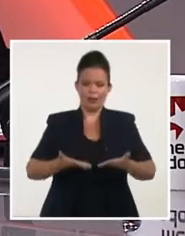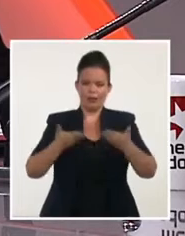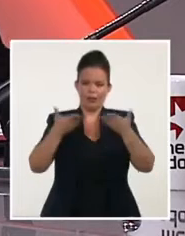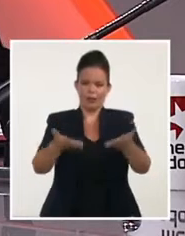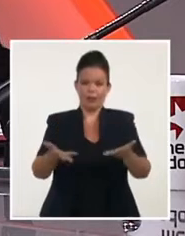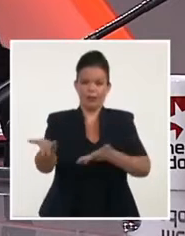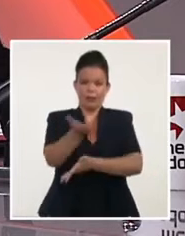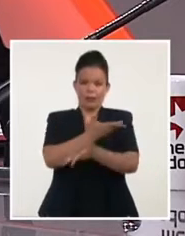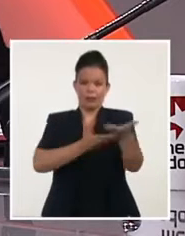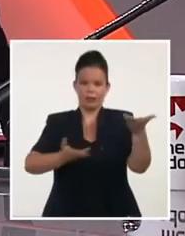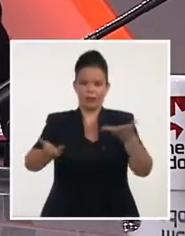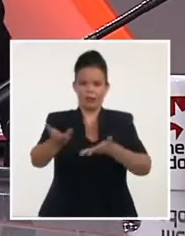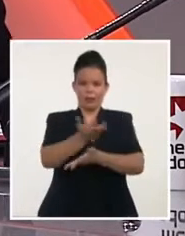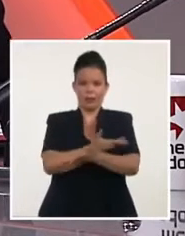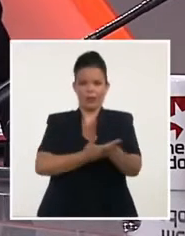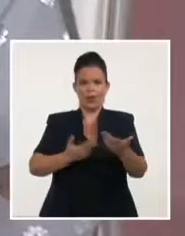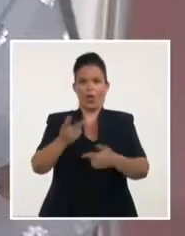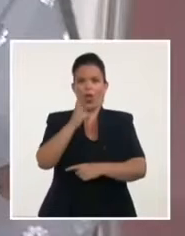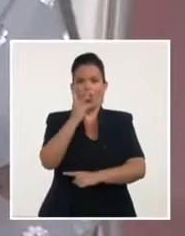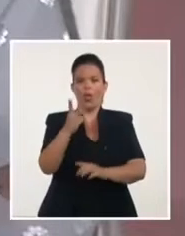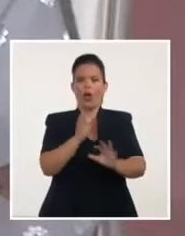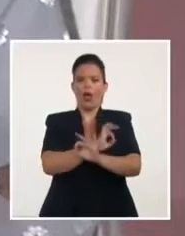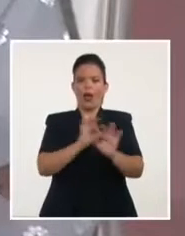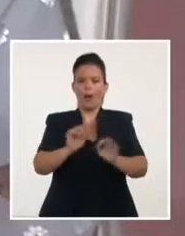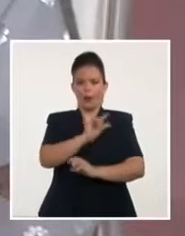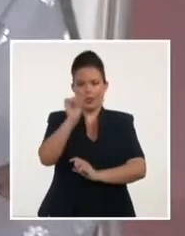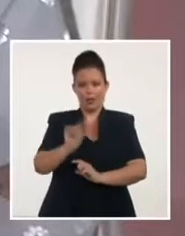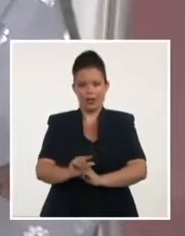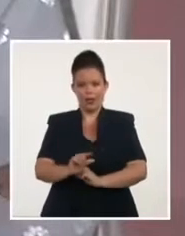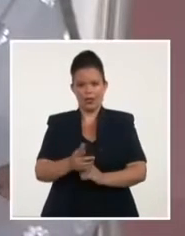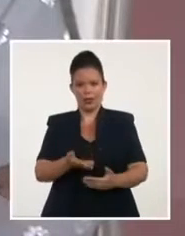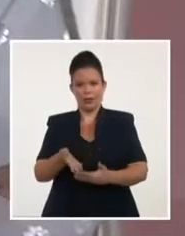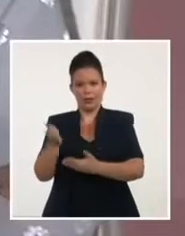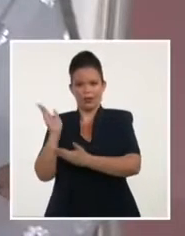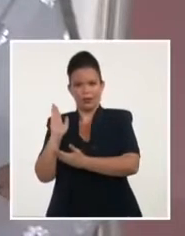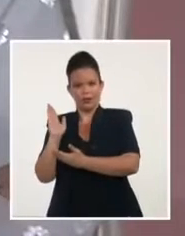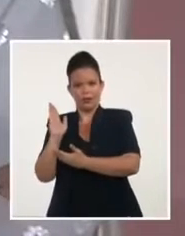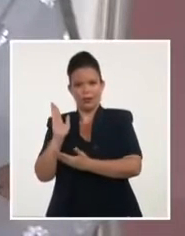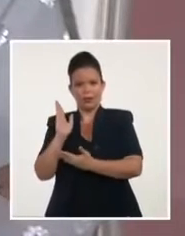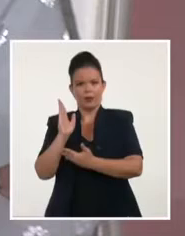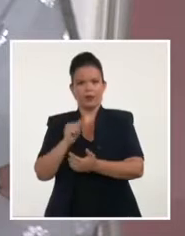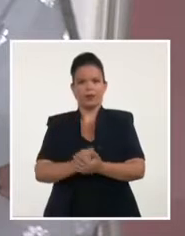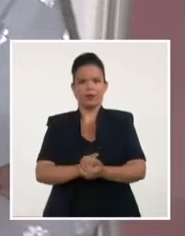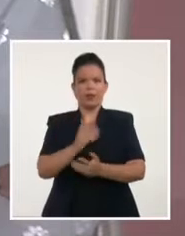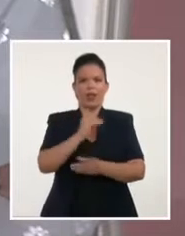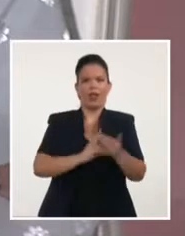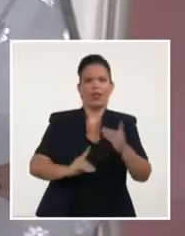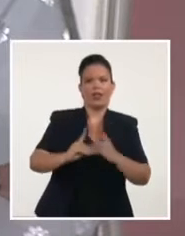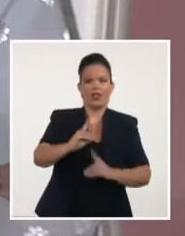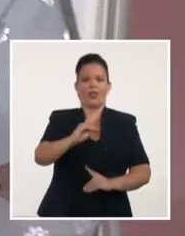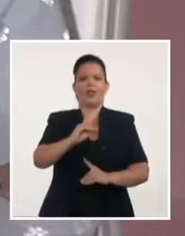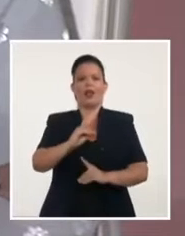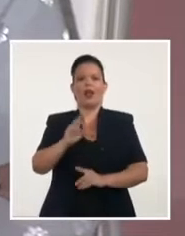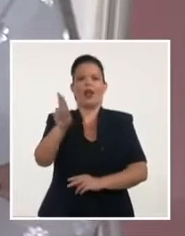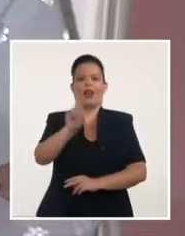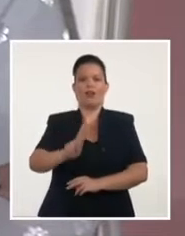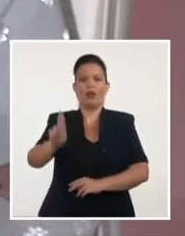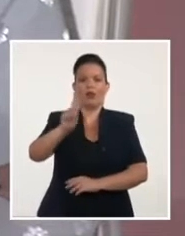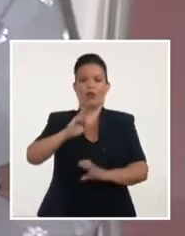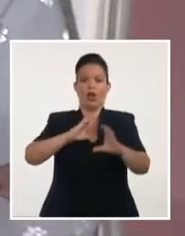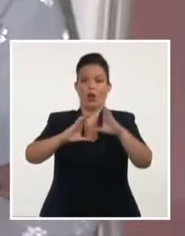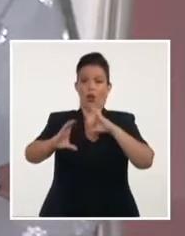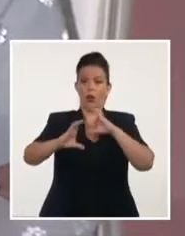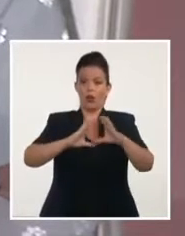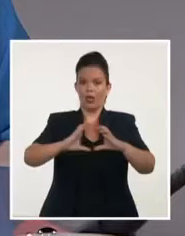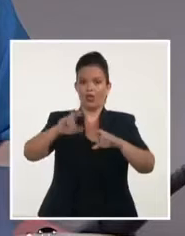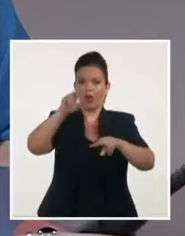estudiosas de estos temas. La doctora Hilda Saladrigas Medina, decana de la Facultad de Comunicación de la Universidad de La Habana, y